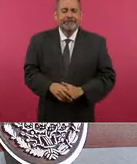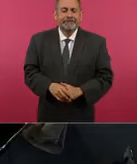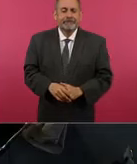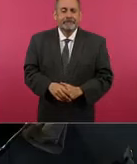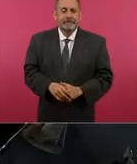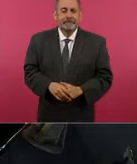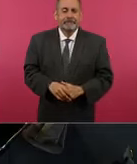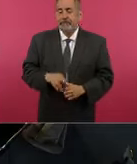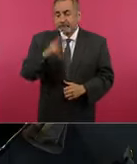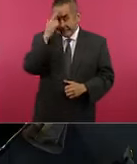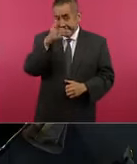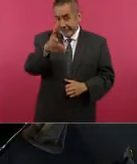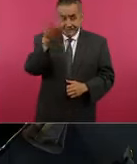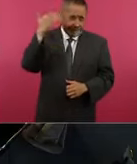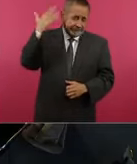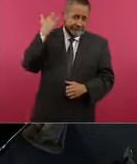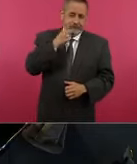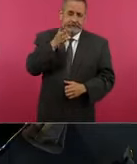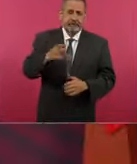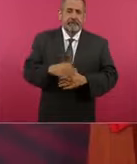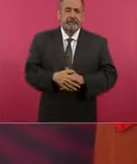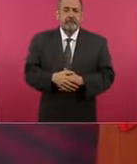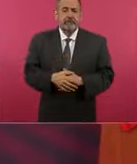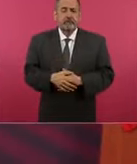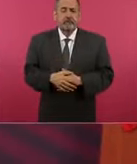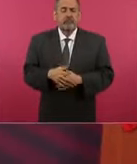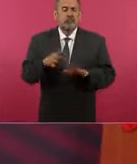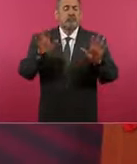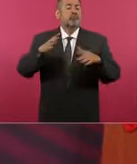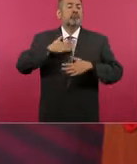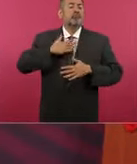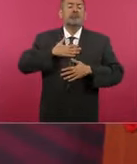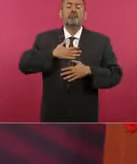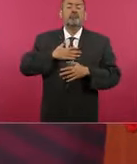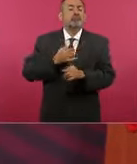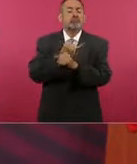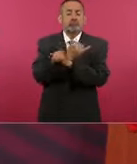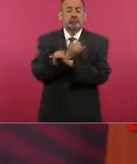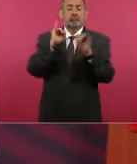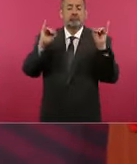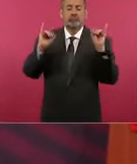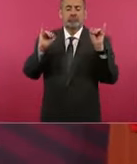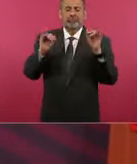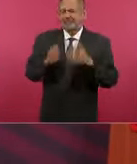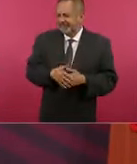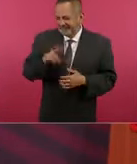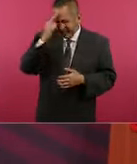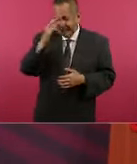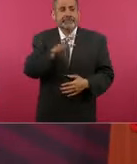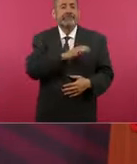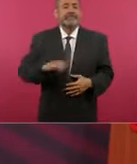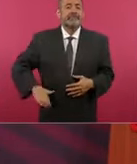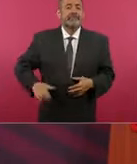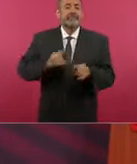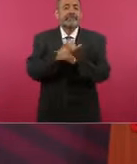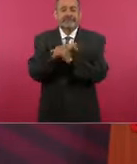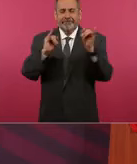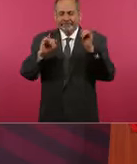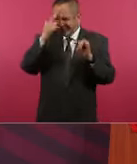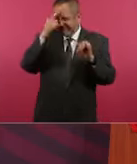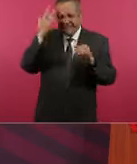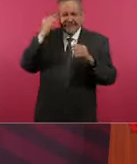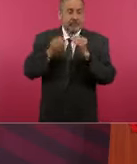¿Te acuerdas cómo decían? Yo soy independiente. Habían hasta candidatos independientes. Se puso de